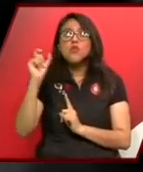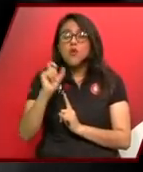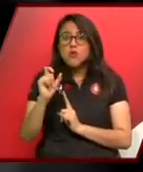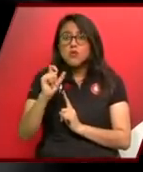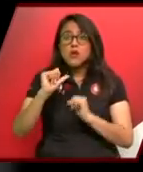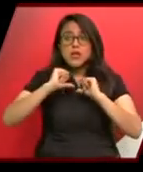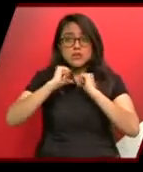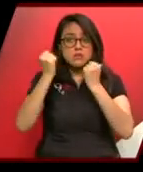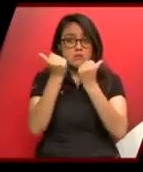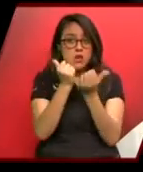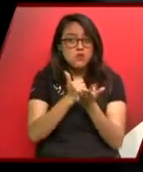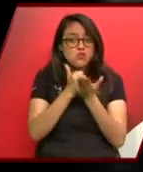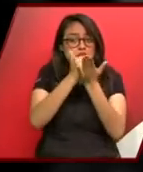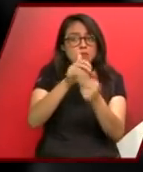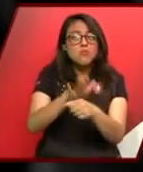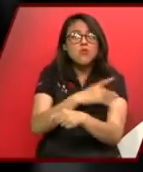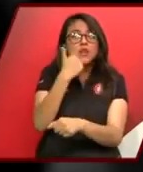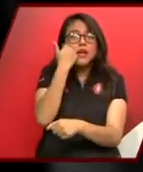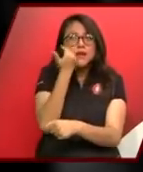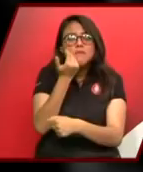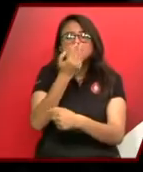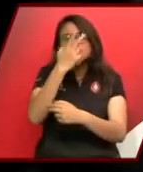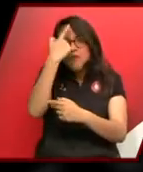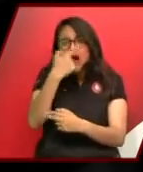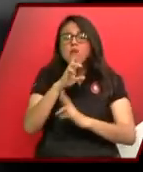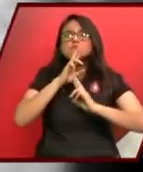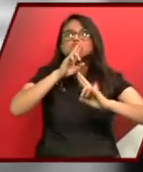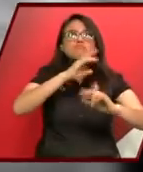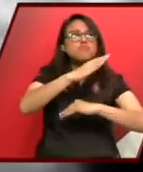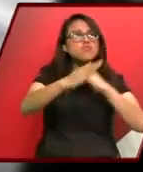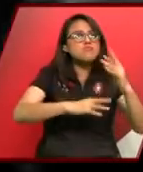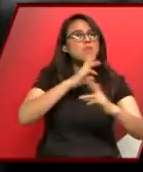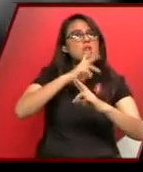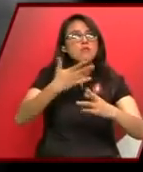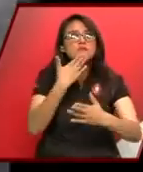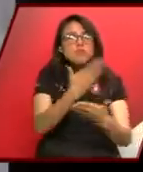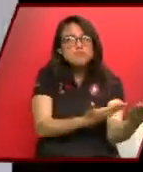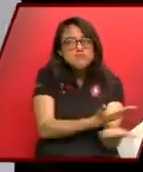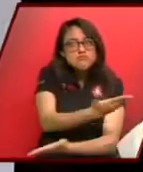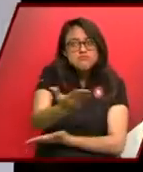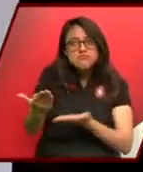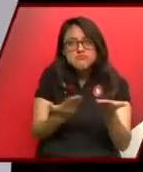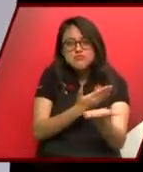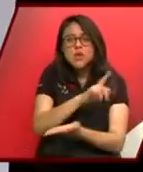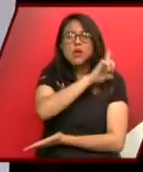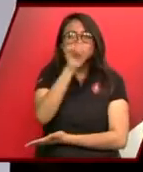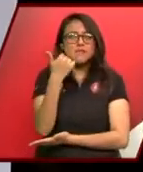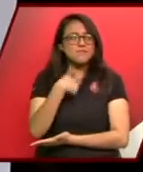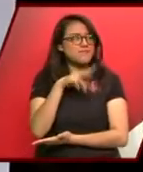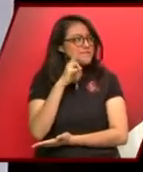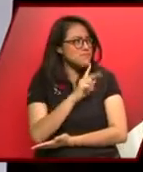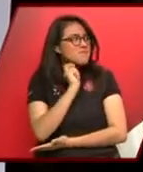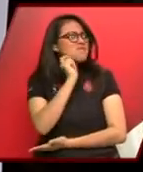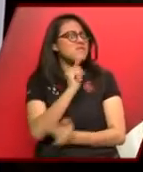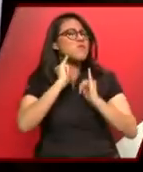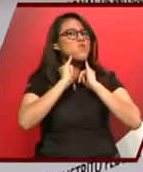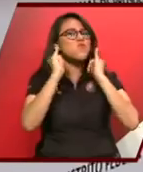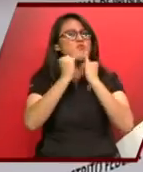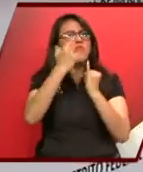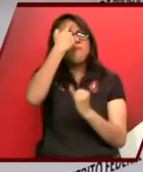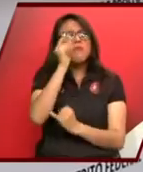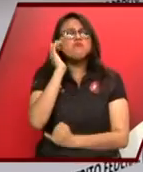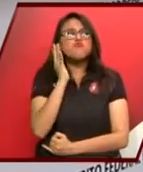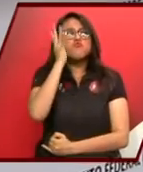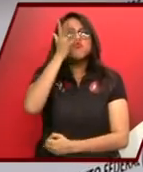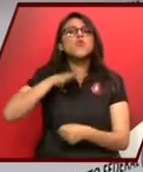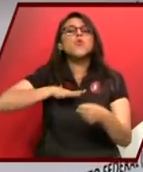asamblea me siga apoyando, porque yo quiero ser un facilitador para que ellos mejoren su convivencia. Luego de nuestra visita hubo una junta para definir el futuro